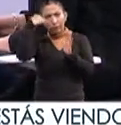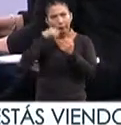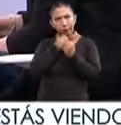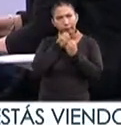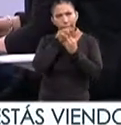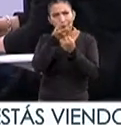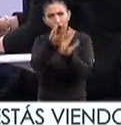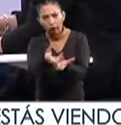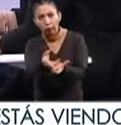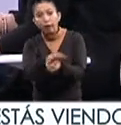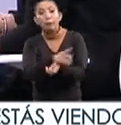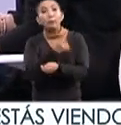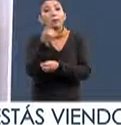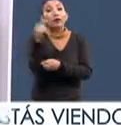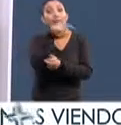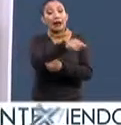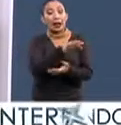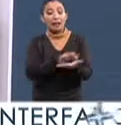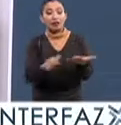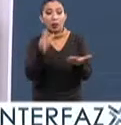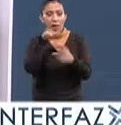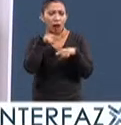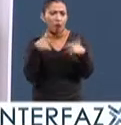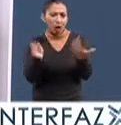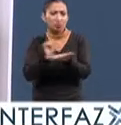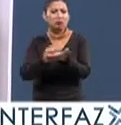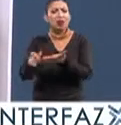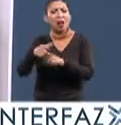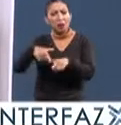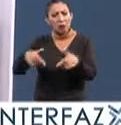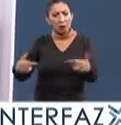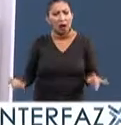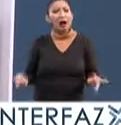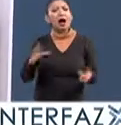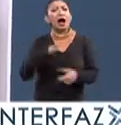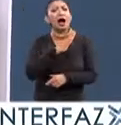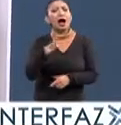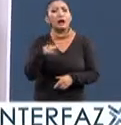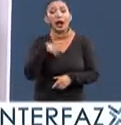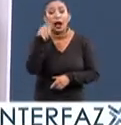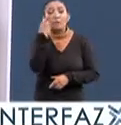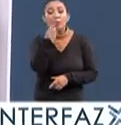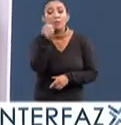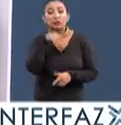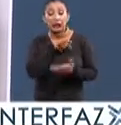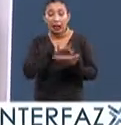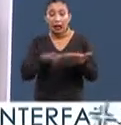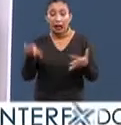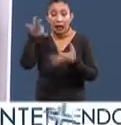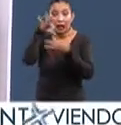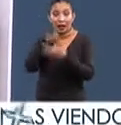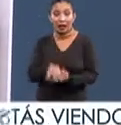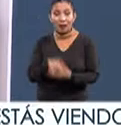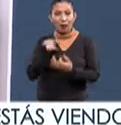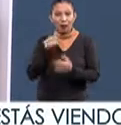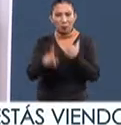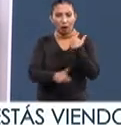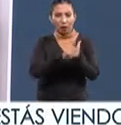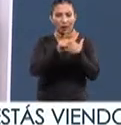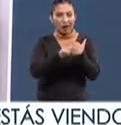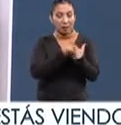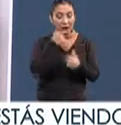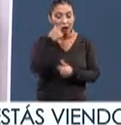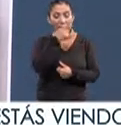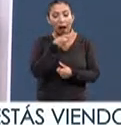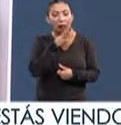salida. ¿Por qué? Porque lectura es lenguaje, Sí, escritura sí, es sí, sí. lenguaje. Como hablamos, vamos a leer y escribir también. Cuando hay un problema